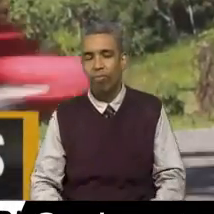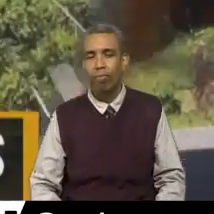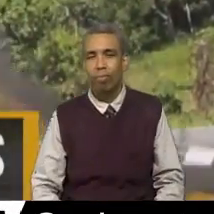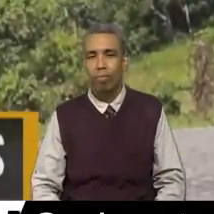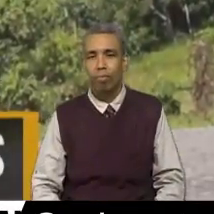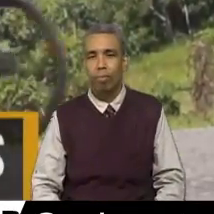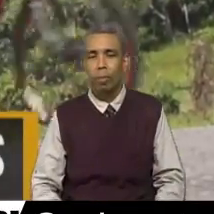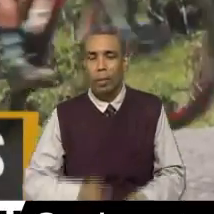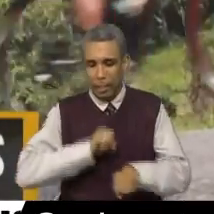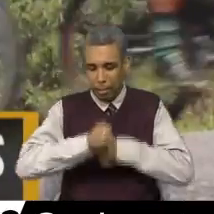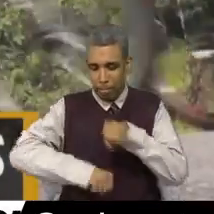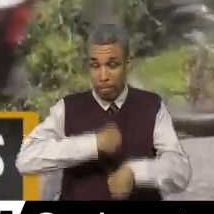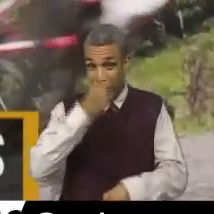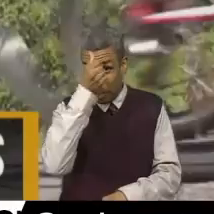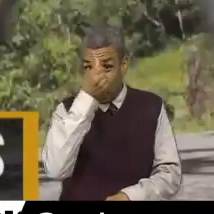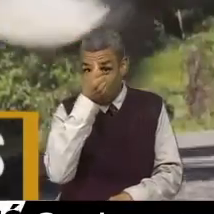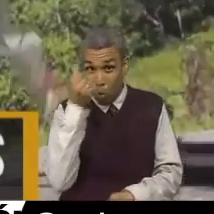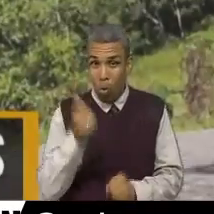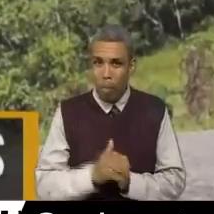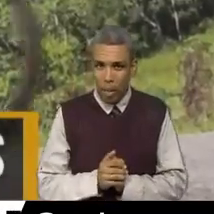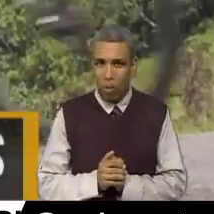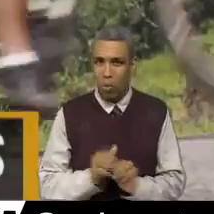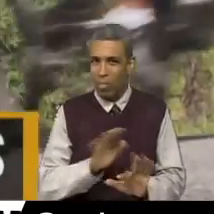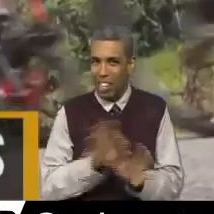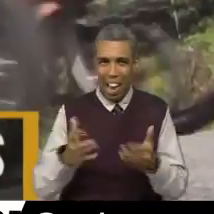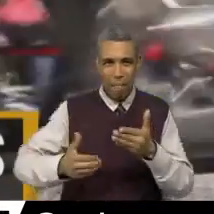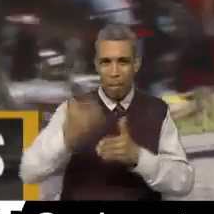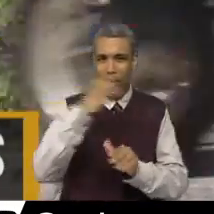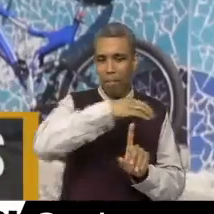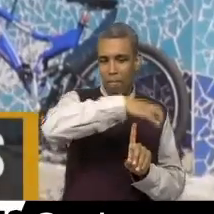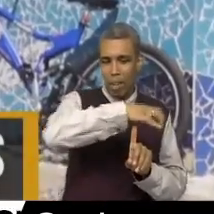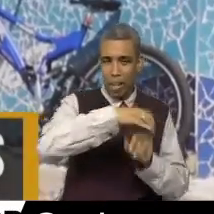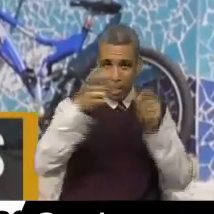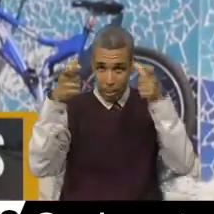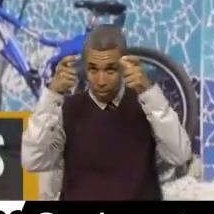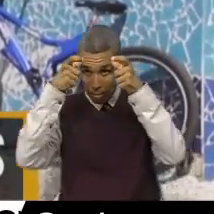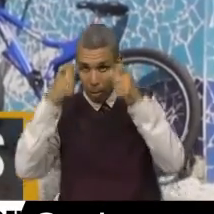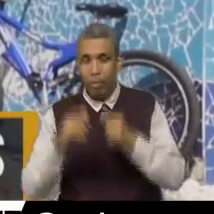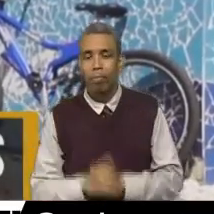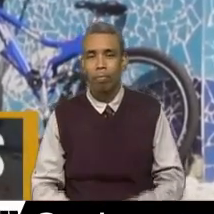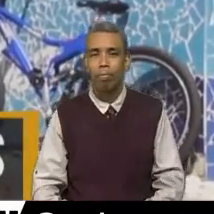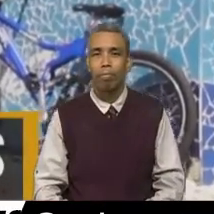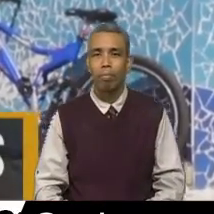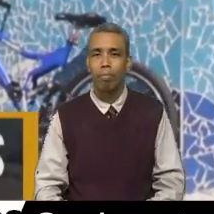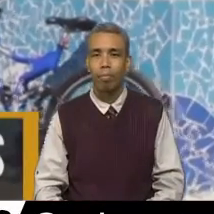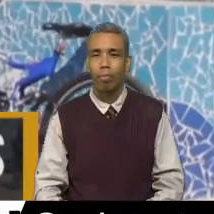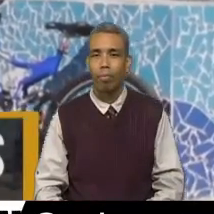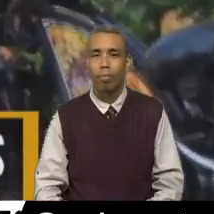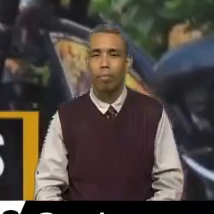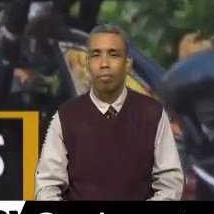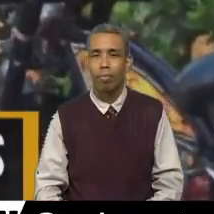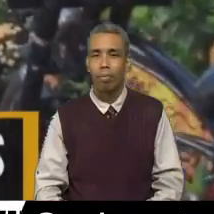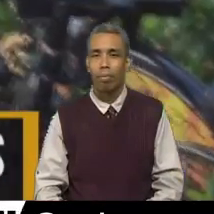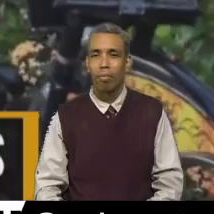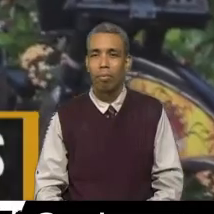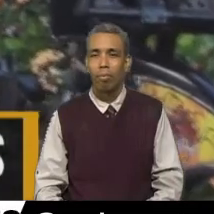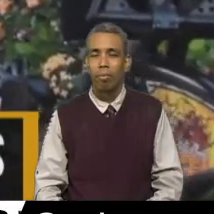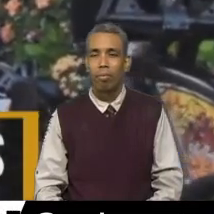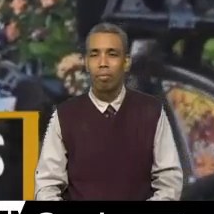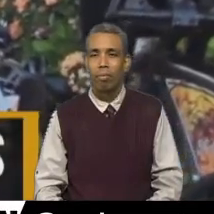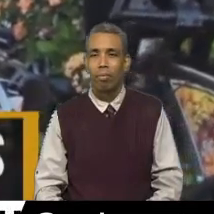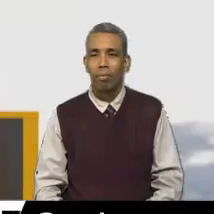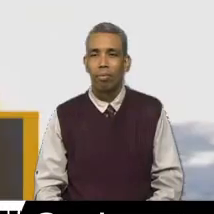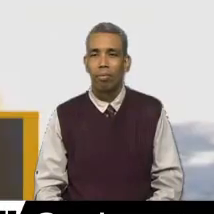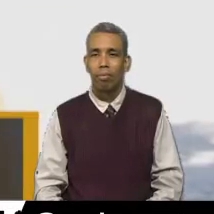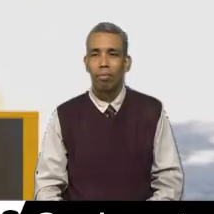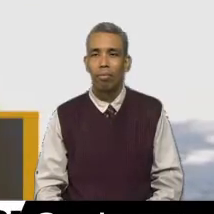se convirtió este domingo en la actividad oficial que inauguró la versión 52 de la Feria Agropecuaria y Agroindustrial de Barranca